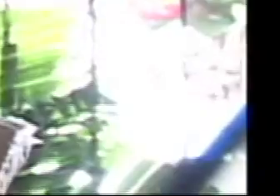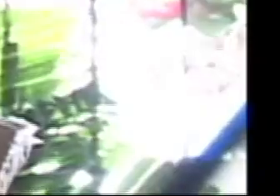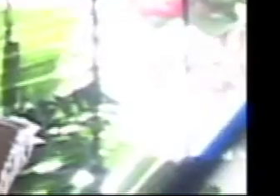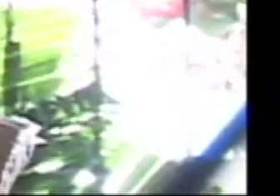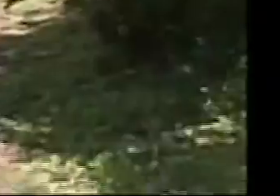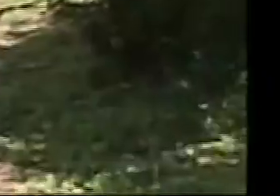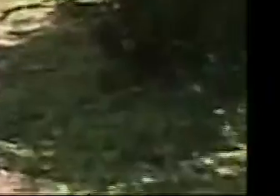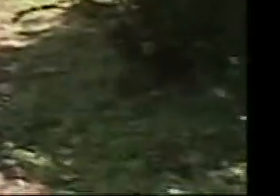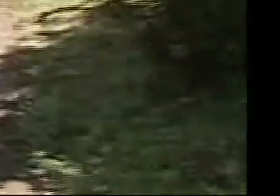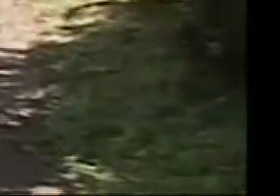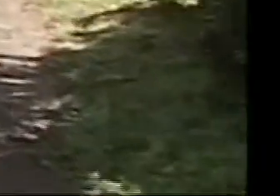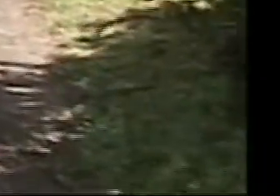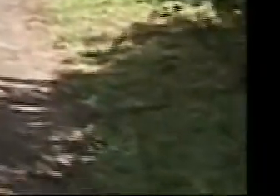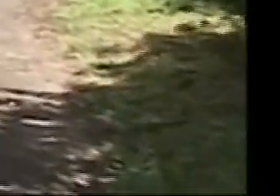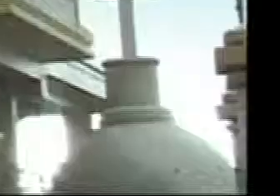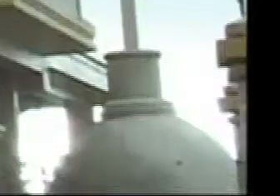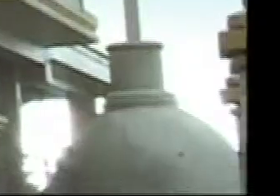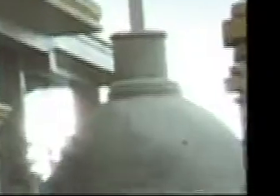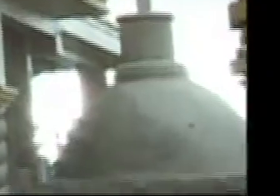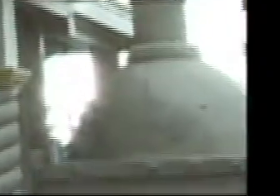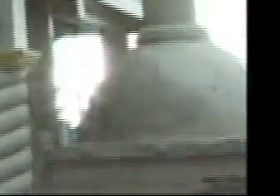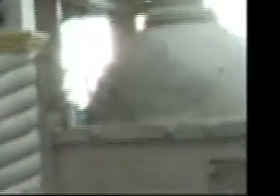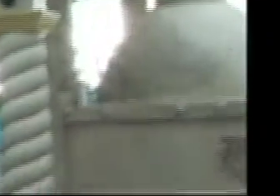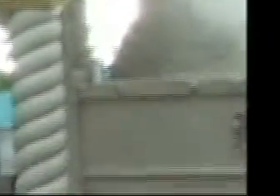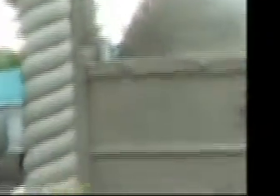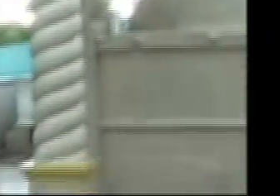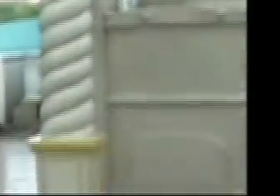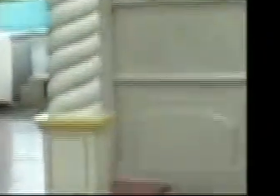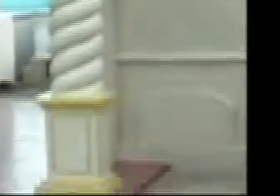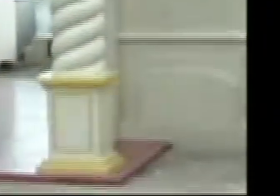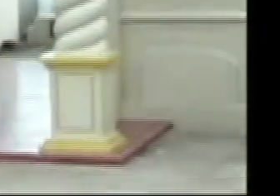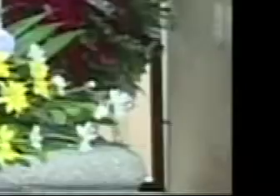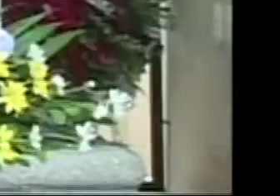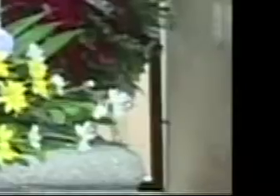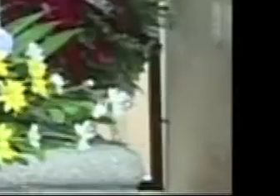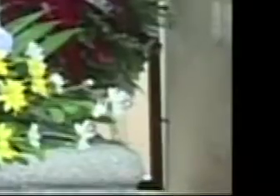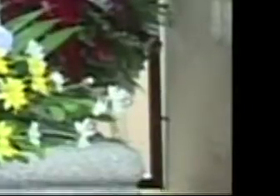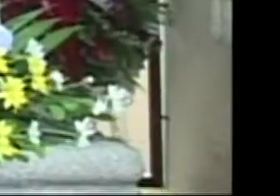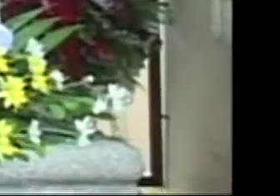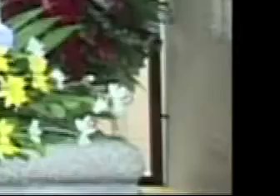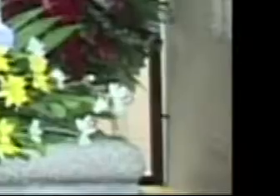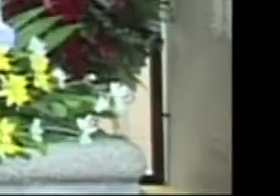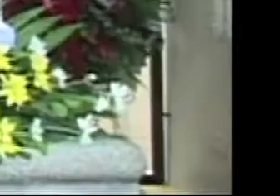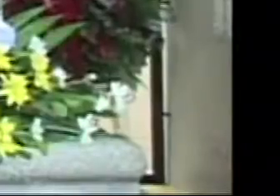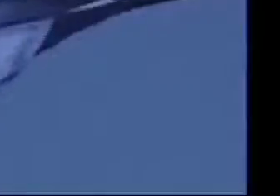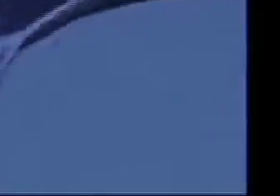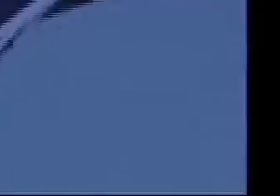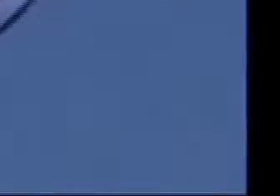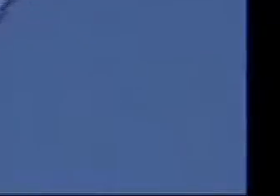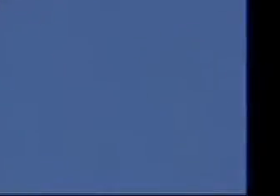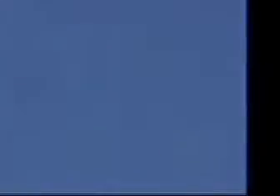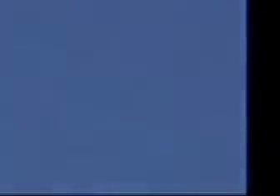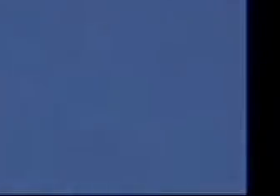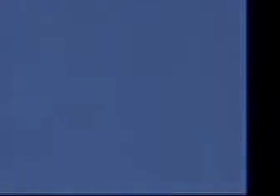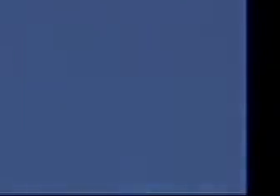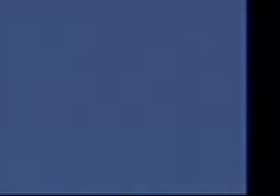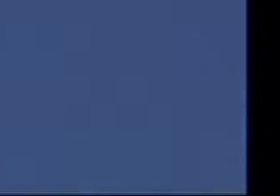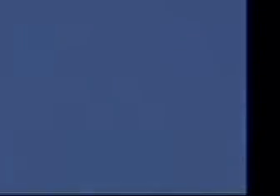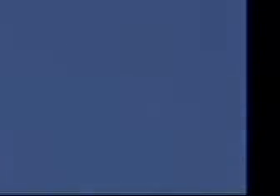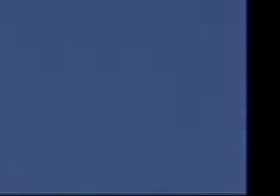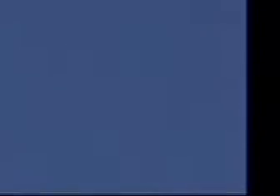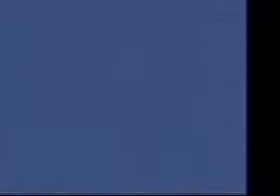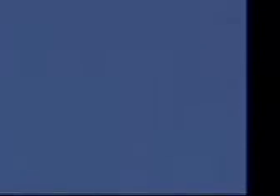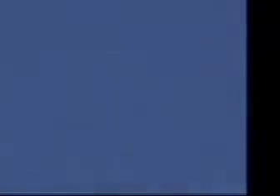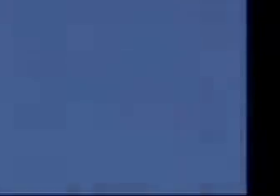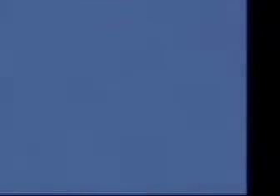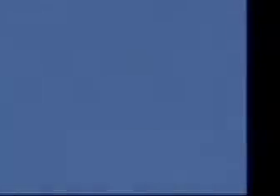combatiendo en su retiro a jinotepe en un lugar conocido como el arroyo es el ejemplo inspirador